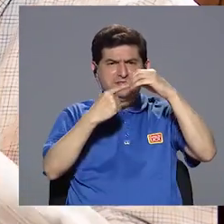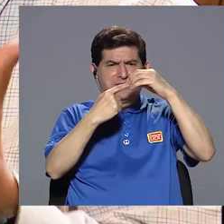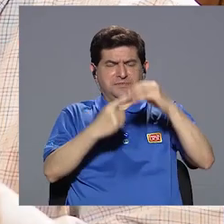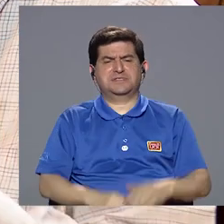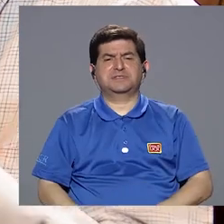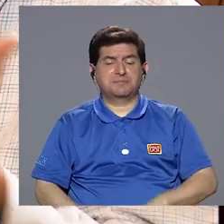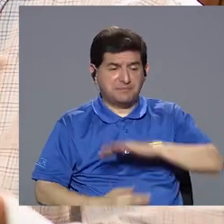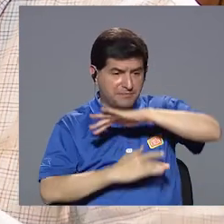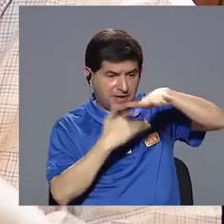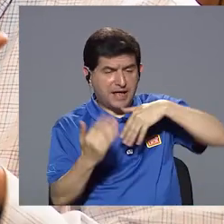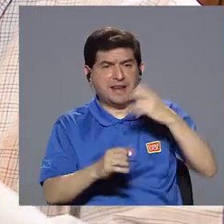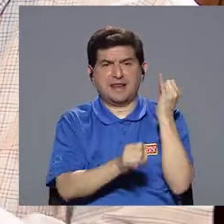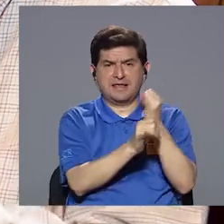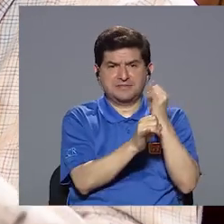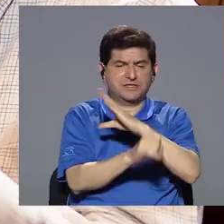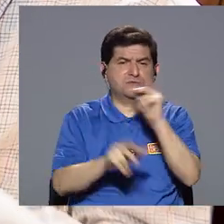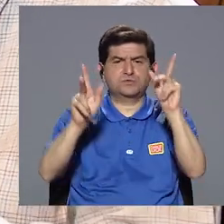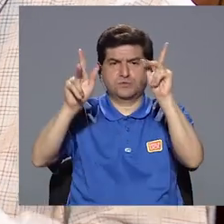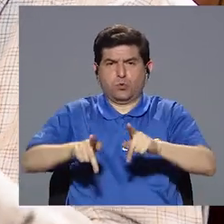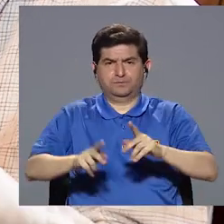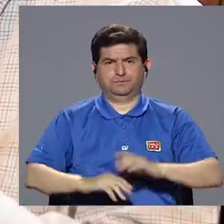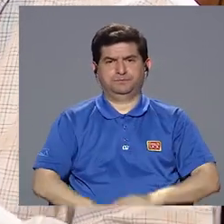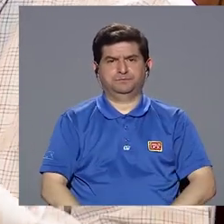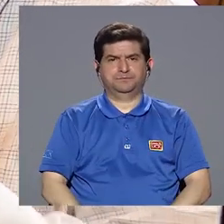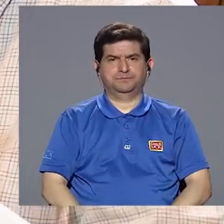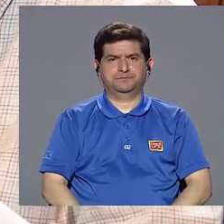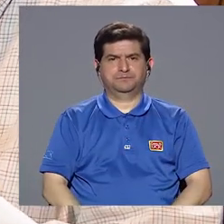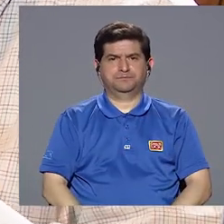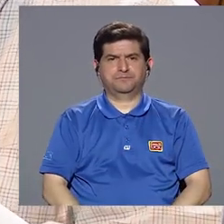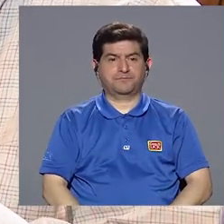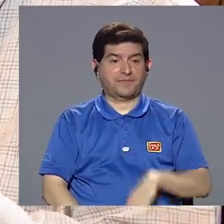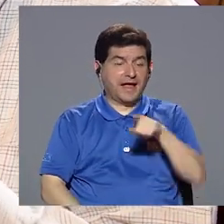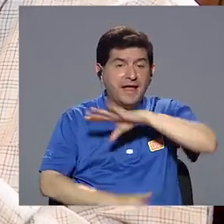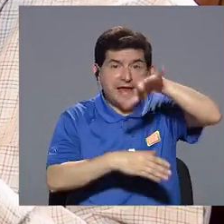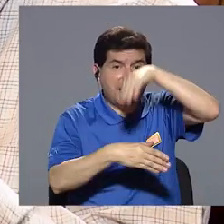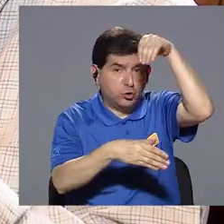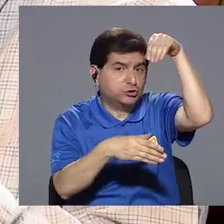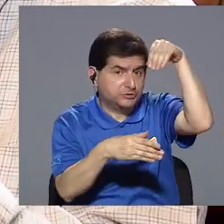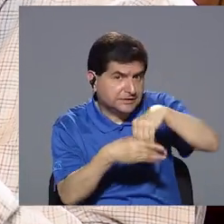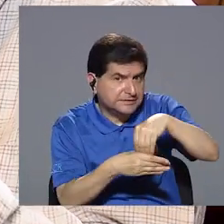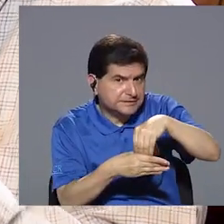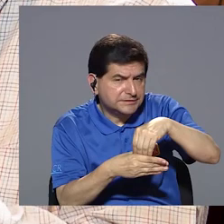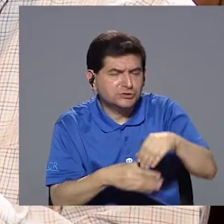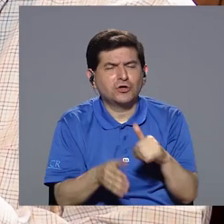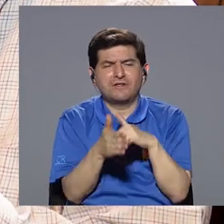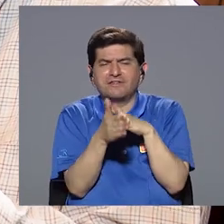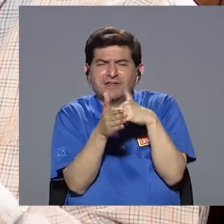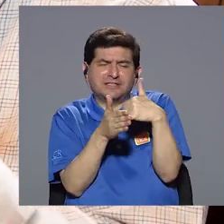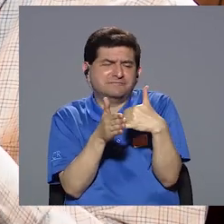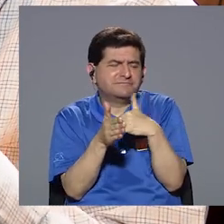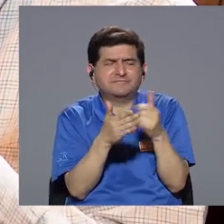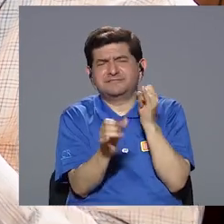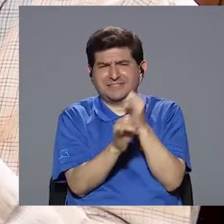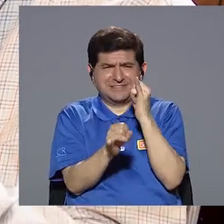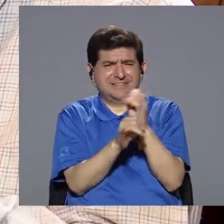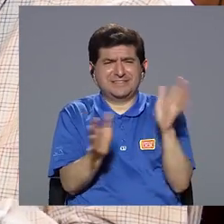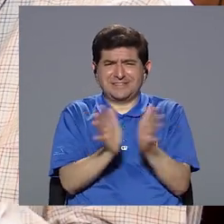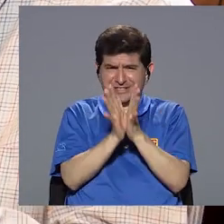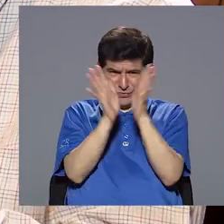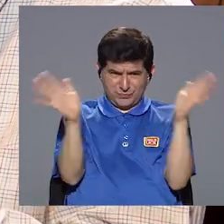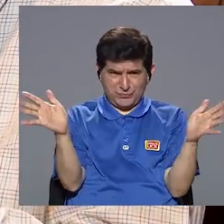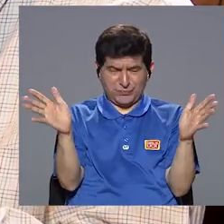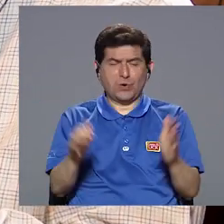que regula las interacciones entre las instituciones y las personas entonces en ese contexto de debilitamiento